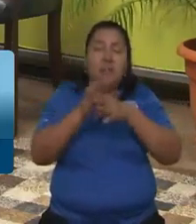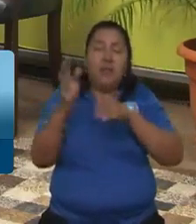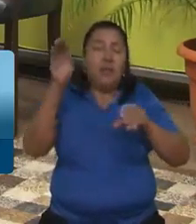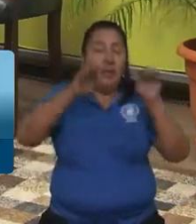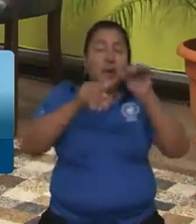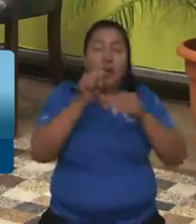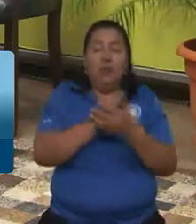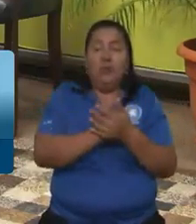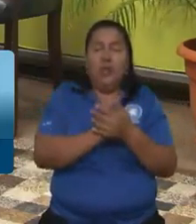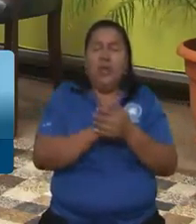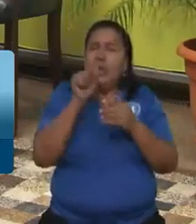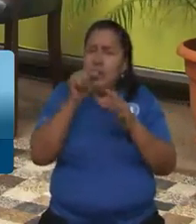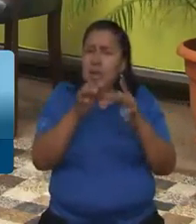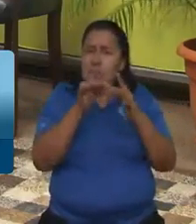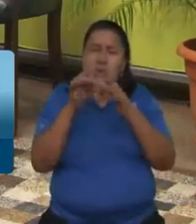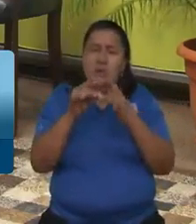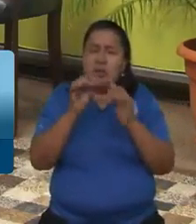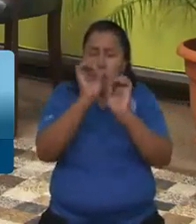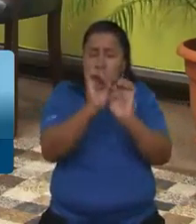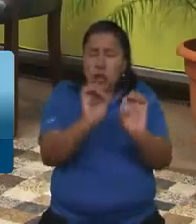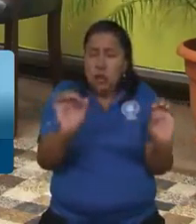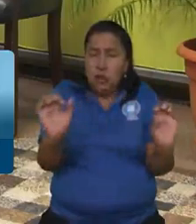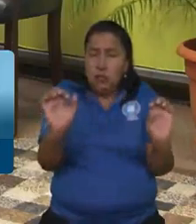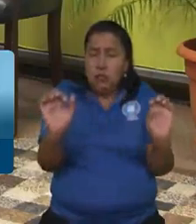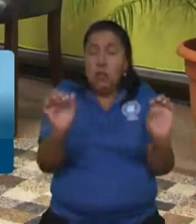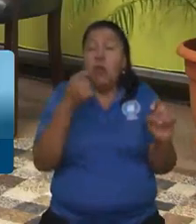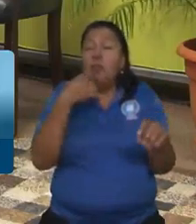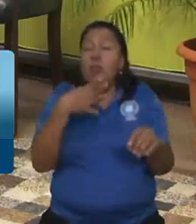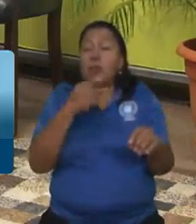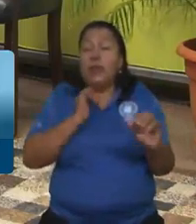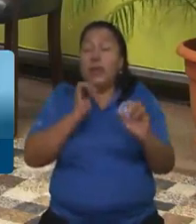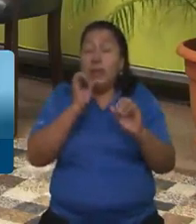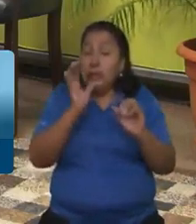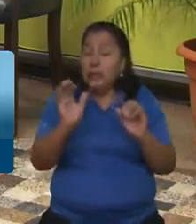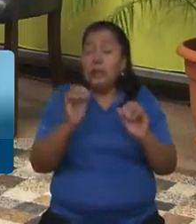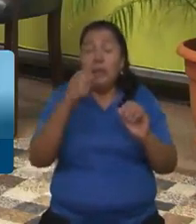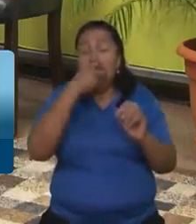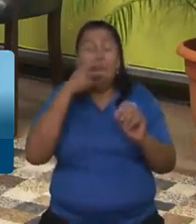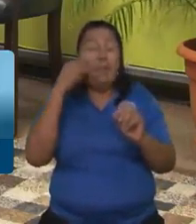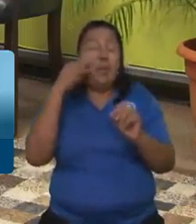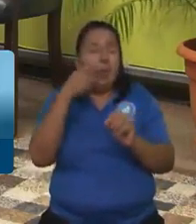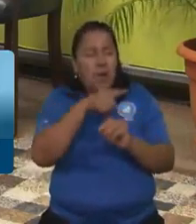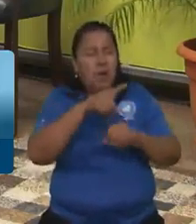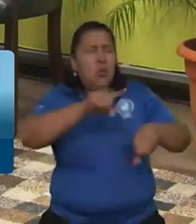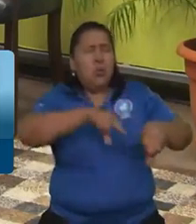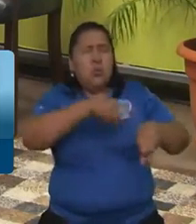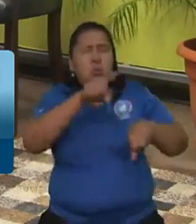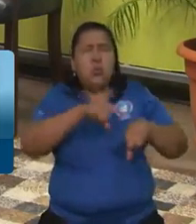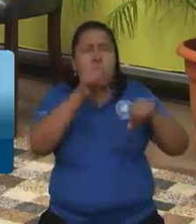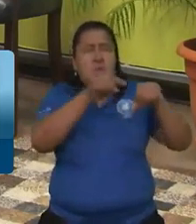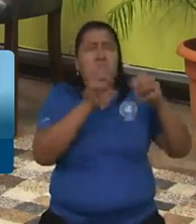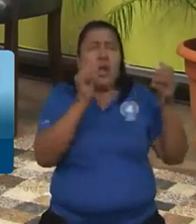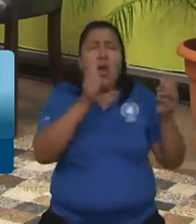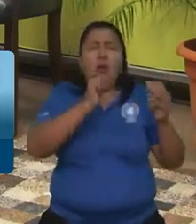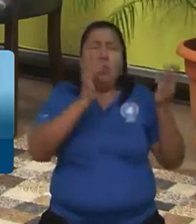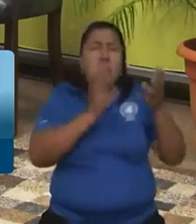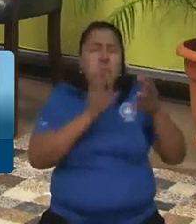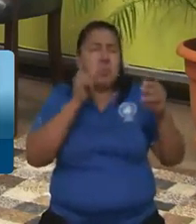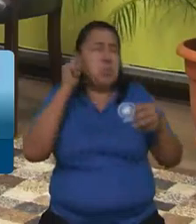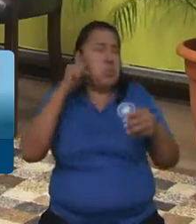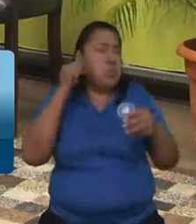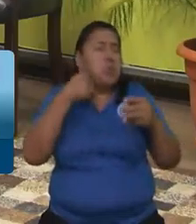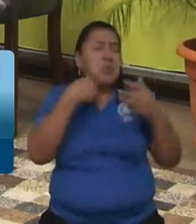pues. Ya. Pero bueno, en este caso vamos a hablar de las infecciones óticas, que eso es para todos los pacientes que van a los